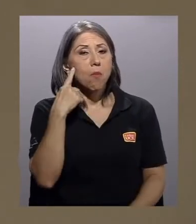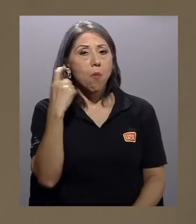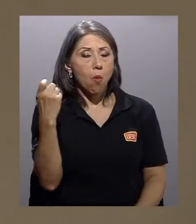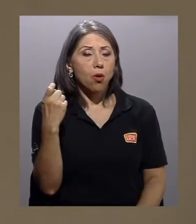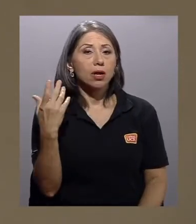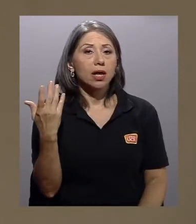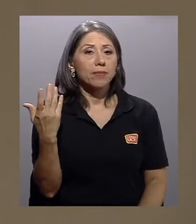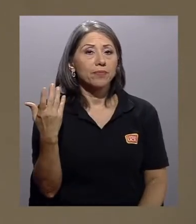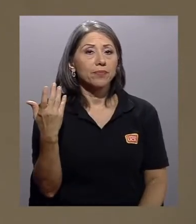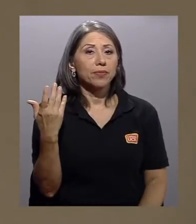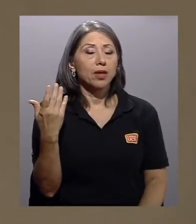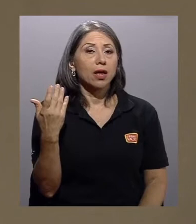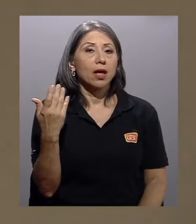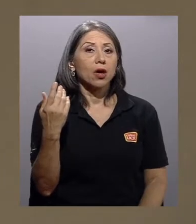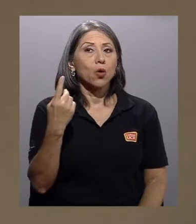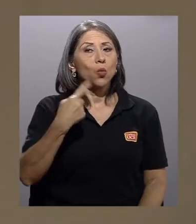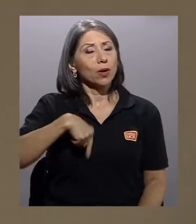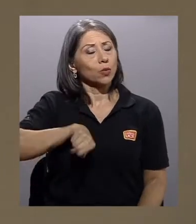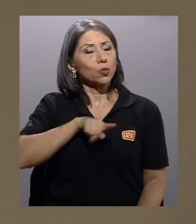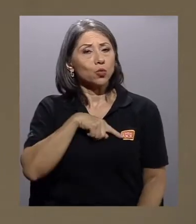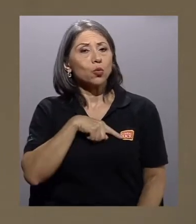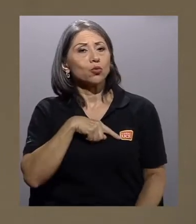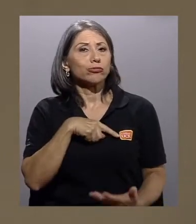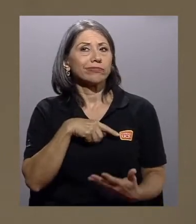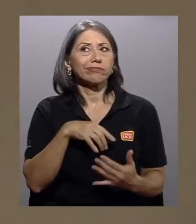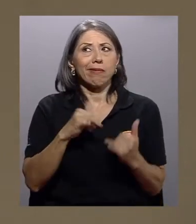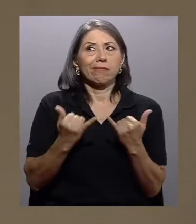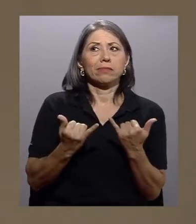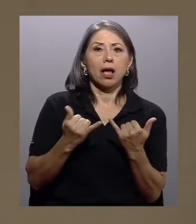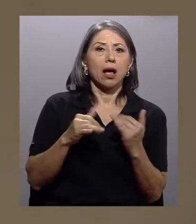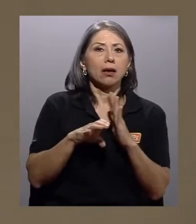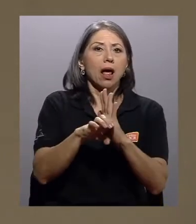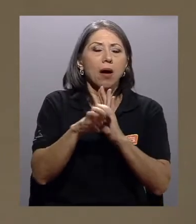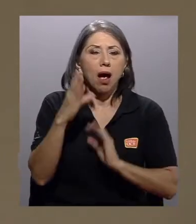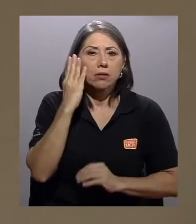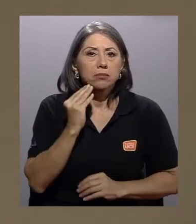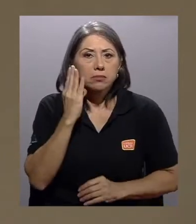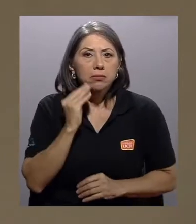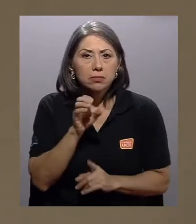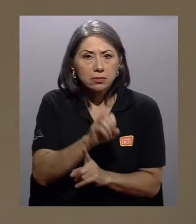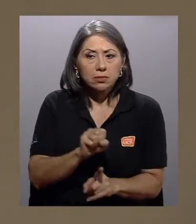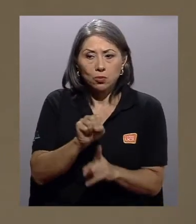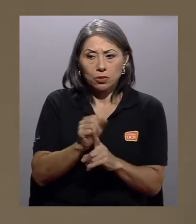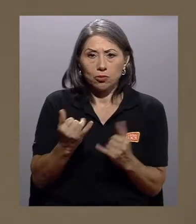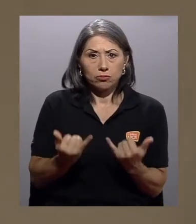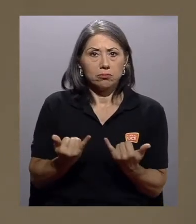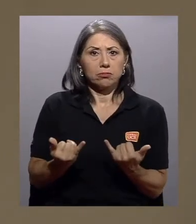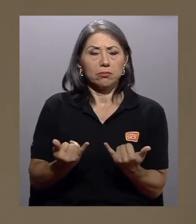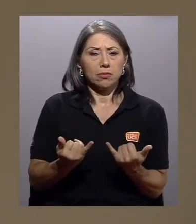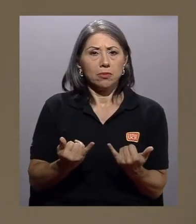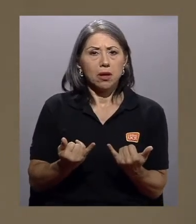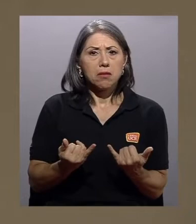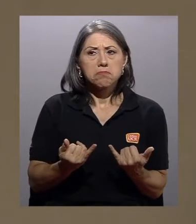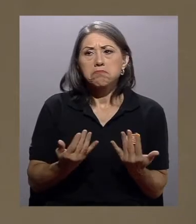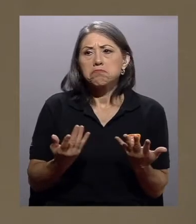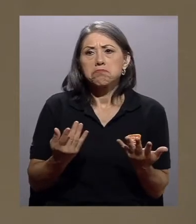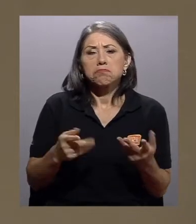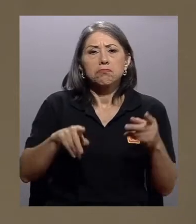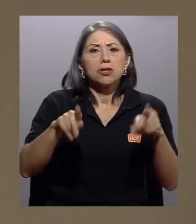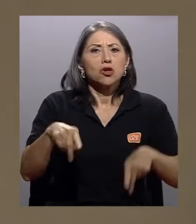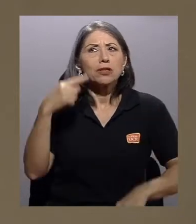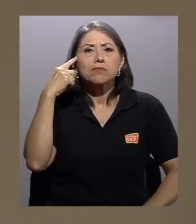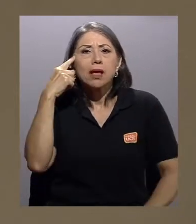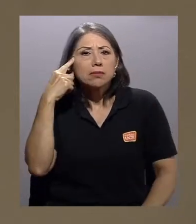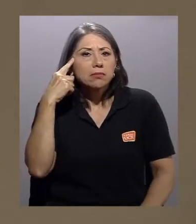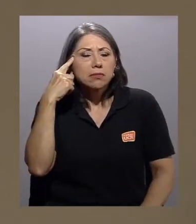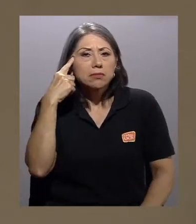porque cuando estamos en un aspecto o en una situación como esta, se tiende a pensar tal vez en